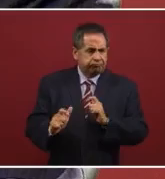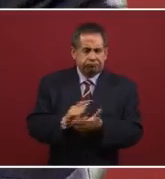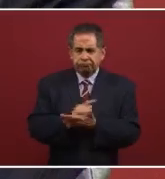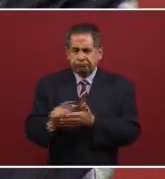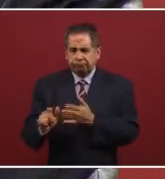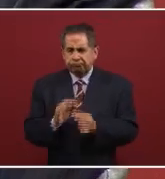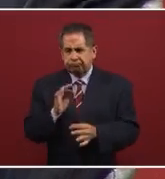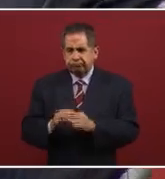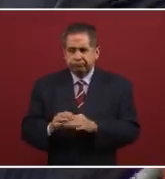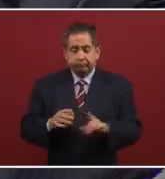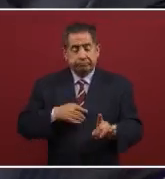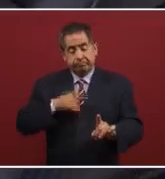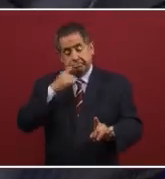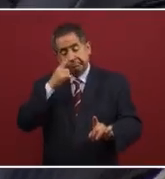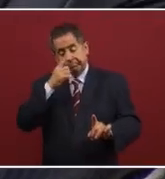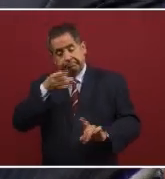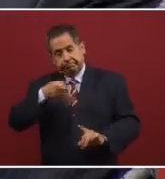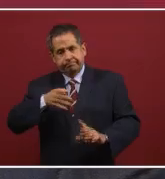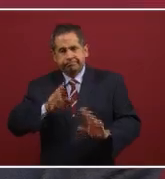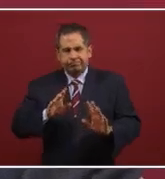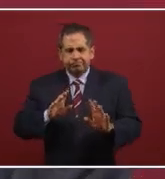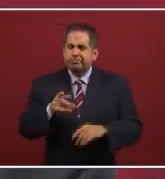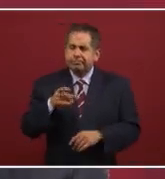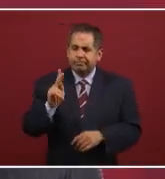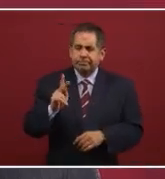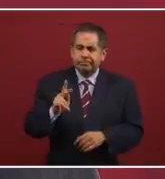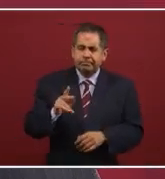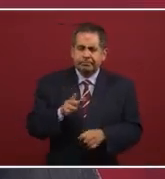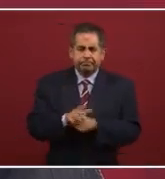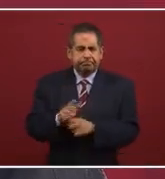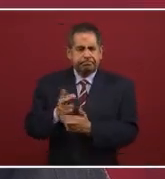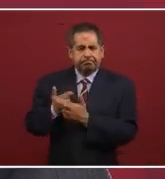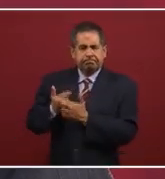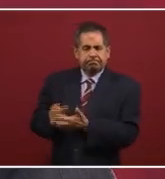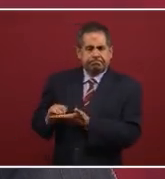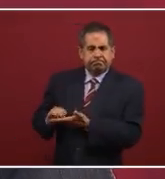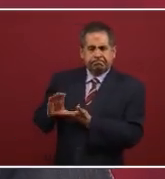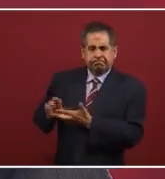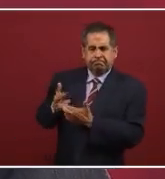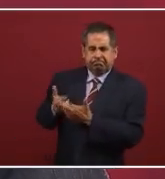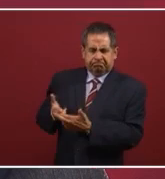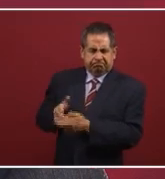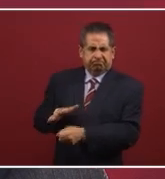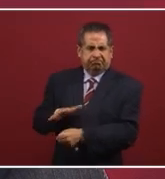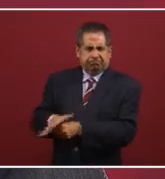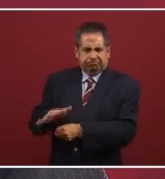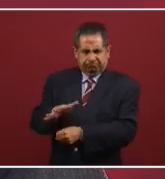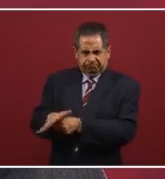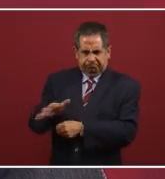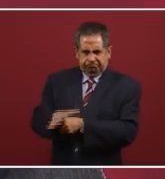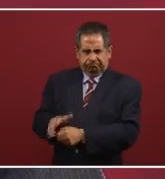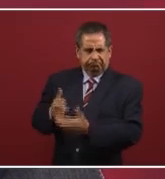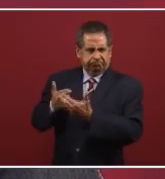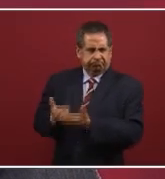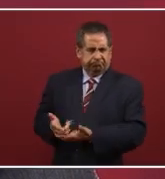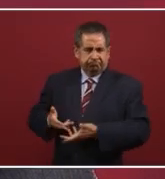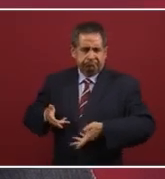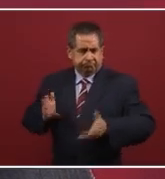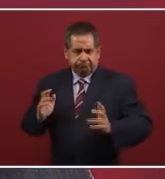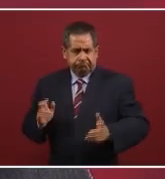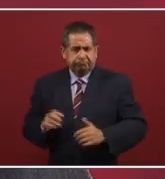No es para presumirles, pero tenemos reservas suficientes.